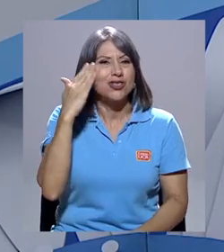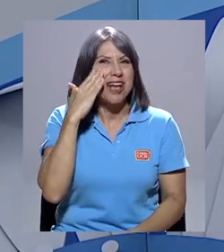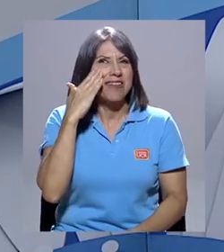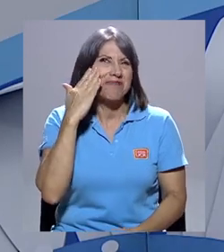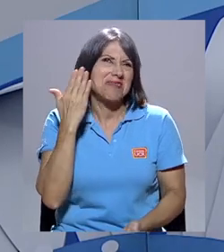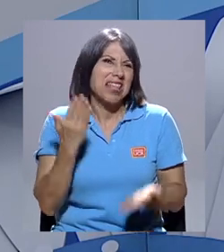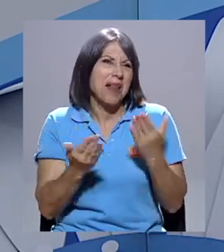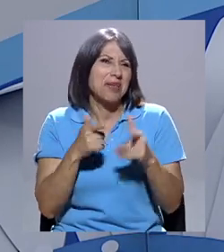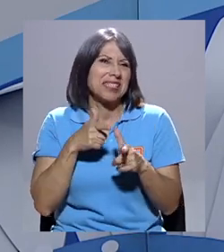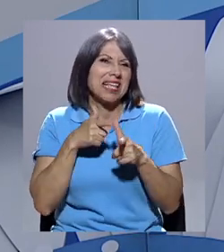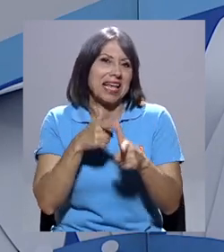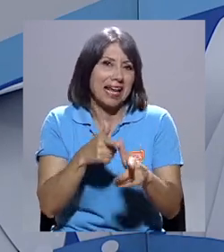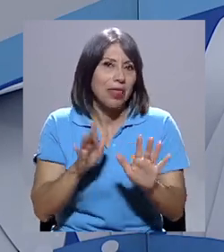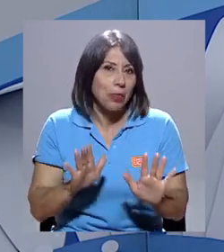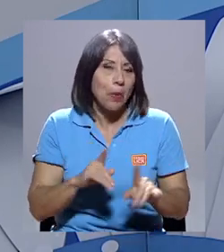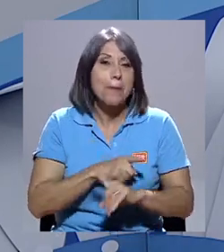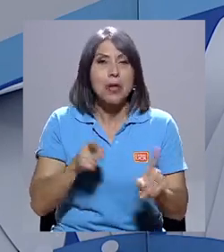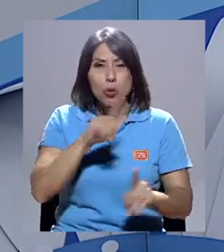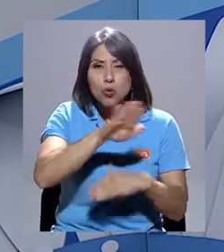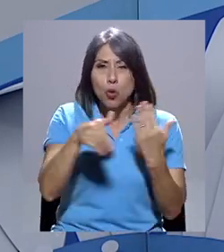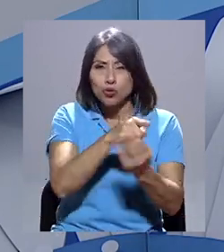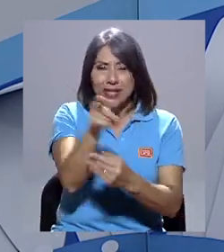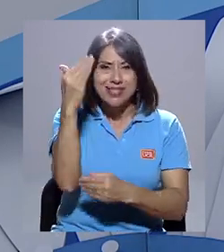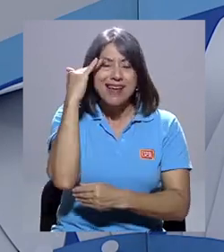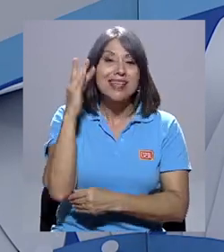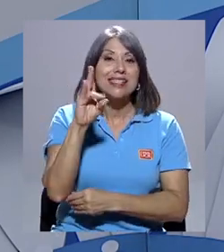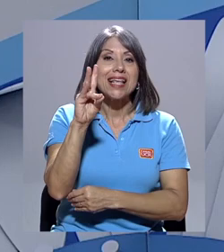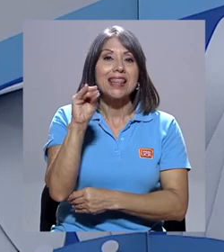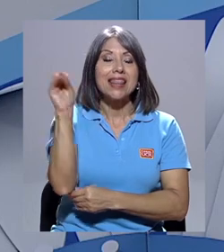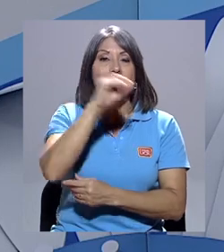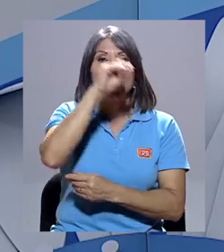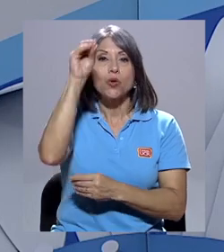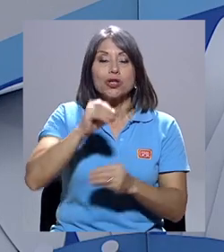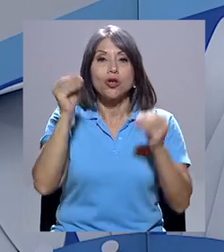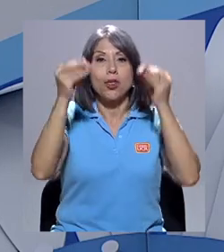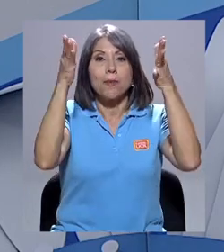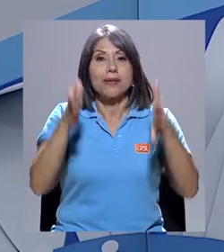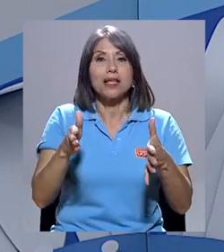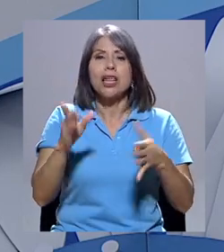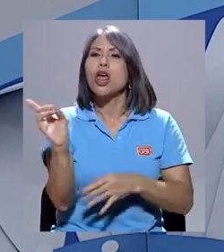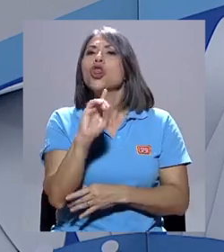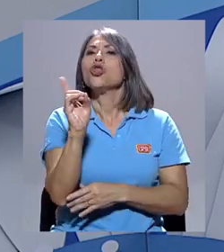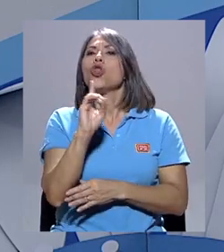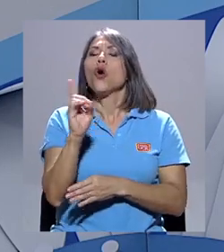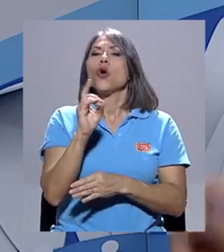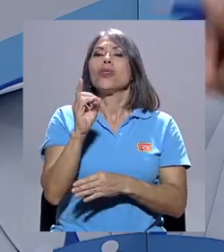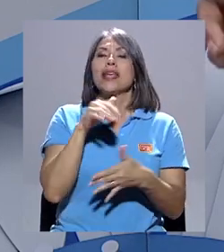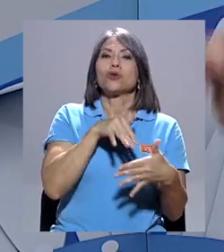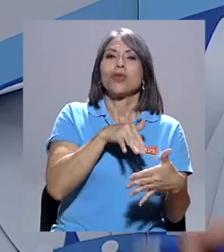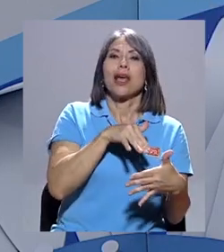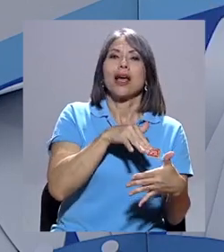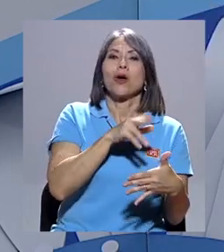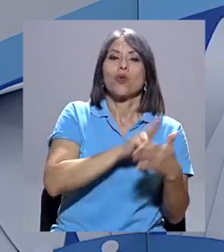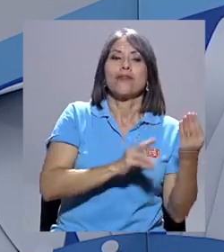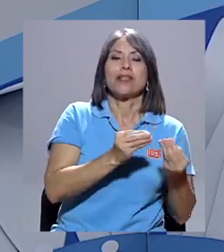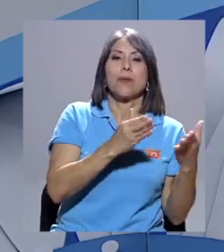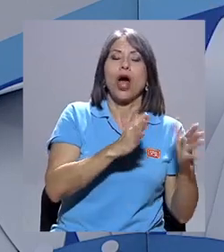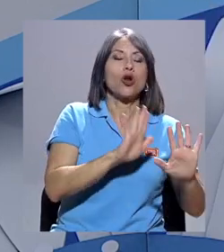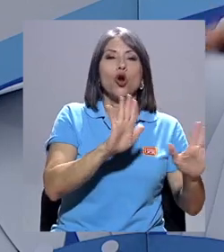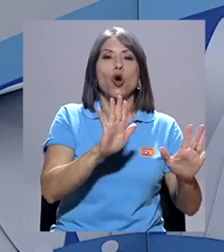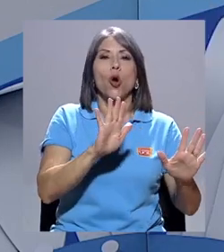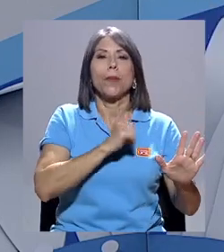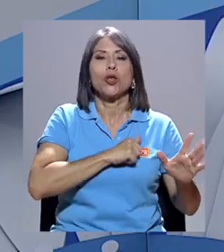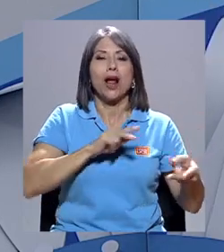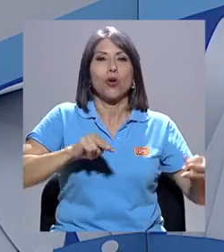de que un 70 por ciento de los procesales en el campo la educación nos forma las universidades públicas perdón al contrario un 30 por ciento si en